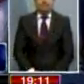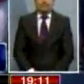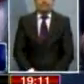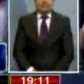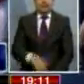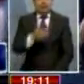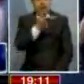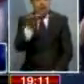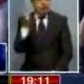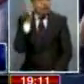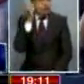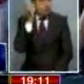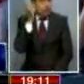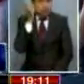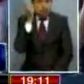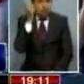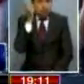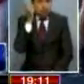¿No se escucha?